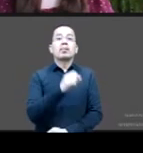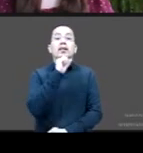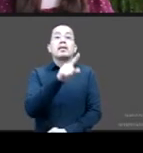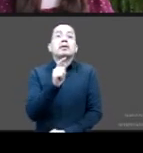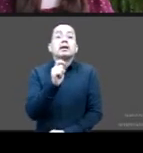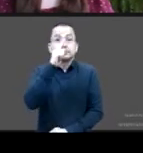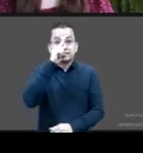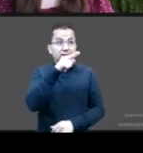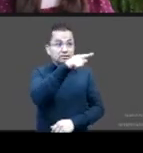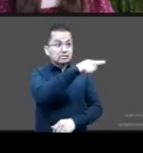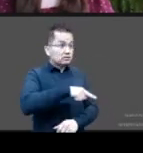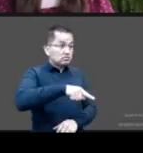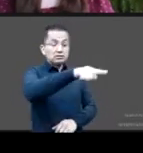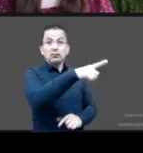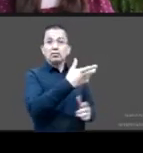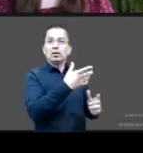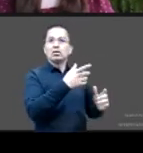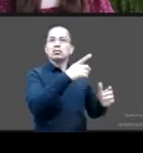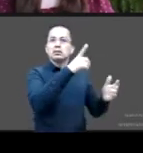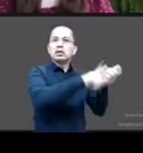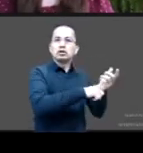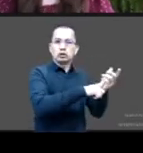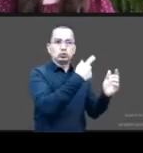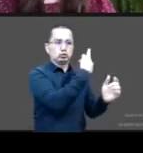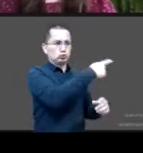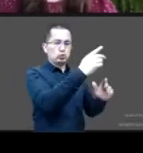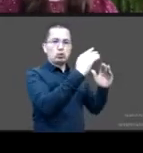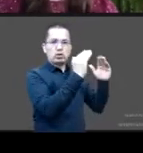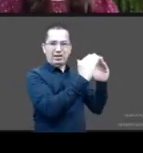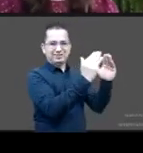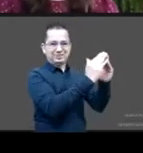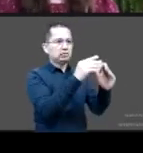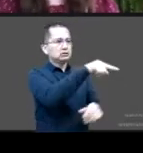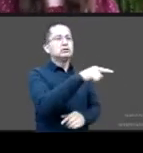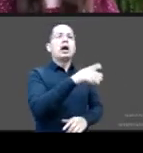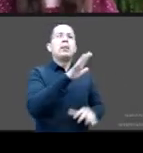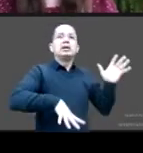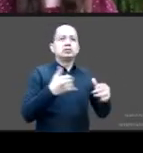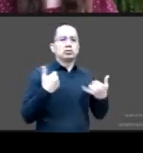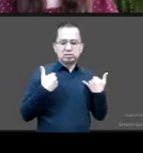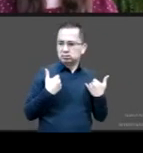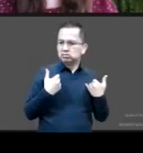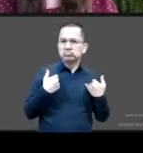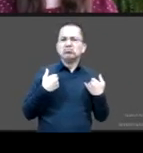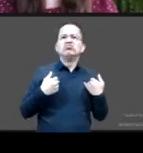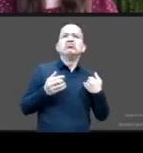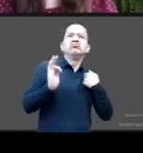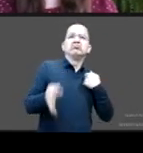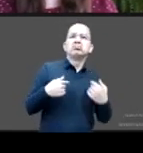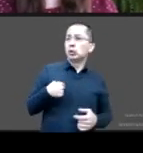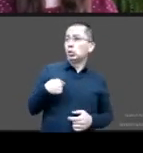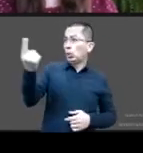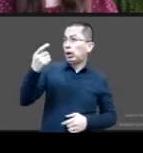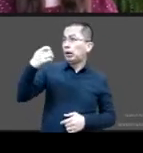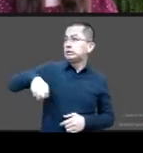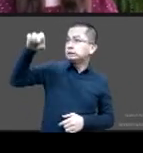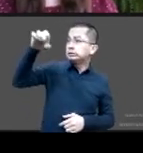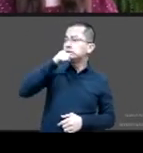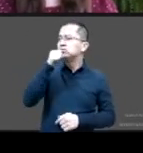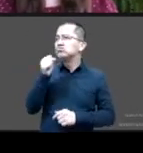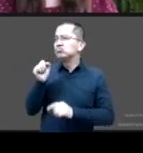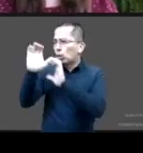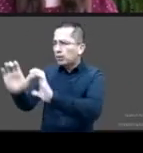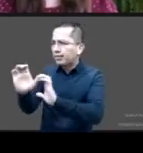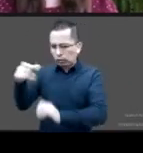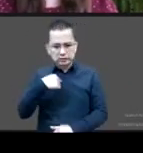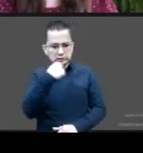cargo de cuidar de las personas mayores de los niños de los de mayor riesgo ante el COVID como ya vimos el otro